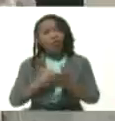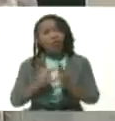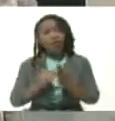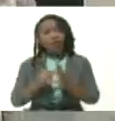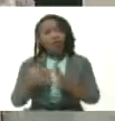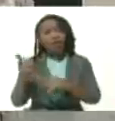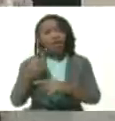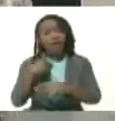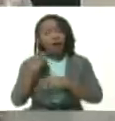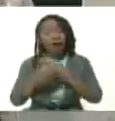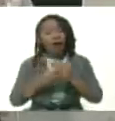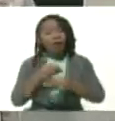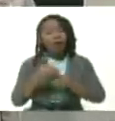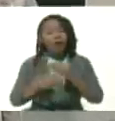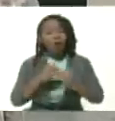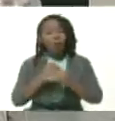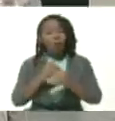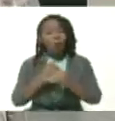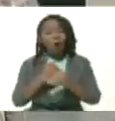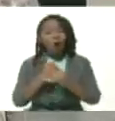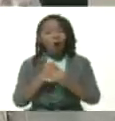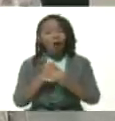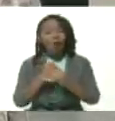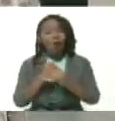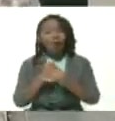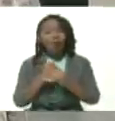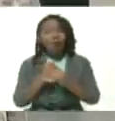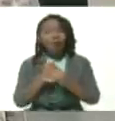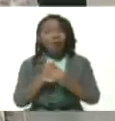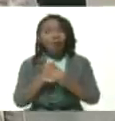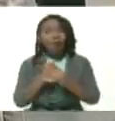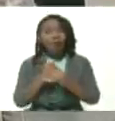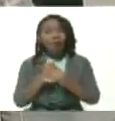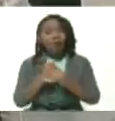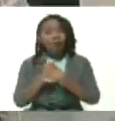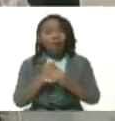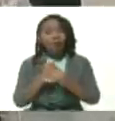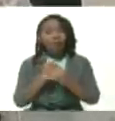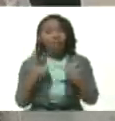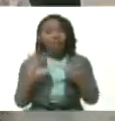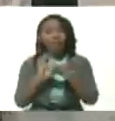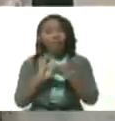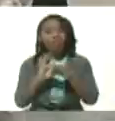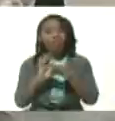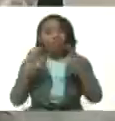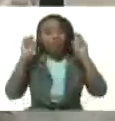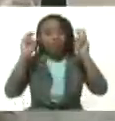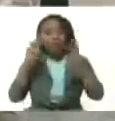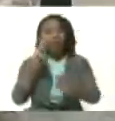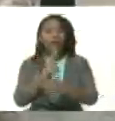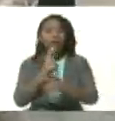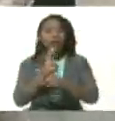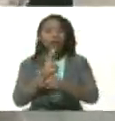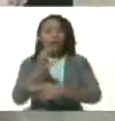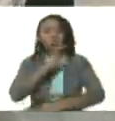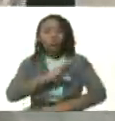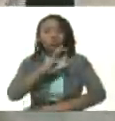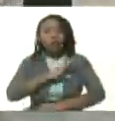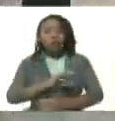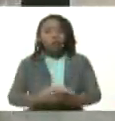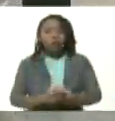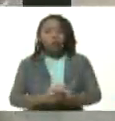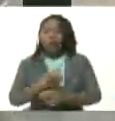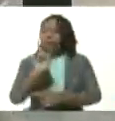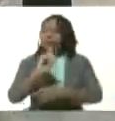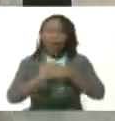eminentemente especulativa, ¿no? Hay una economía ahora vinculada al tema de las redes sociales, que no